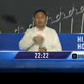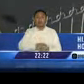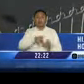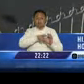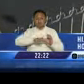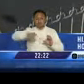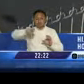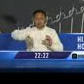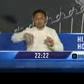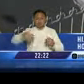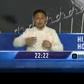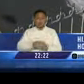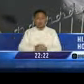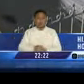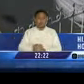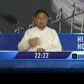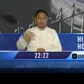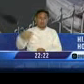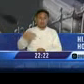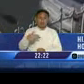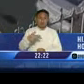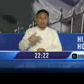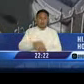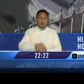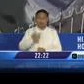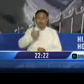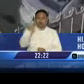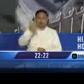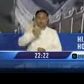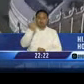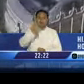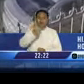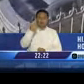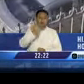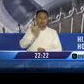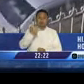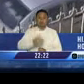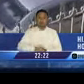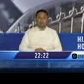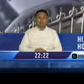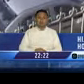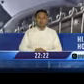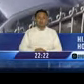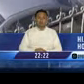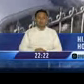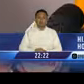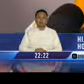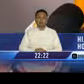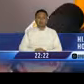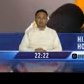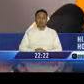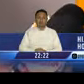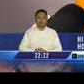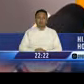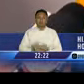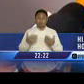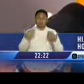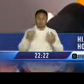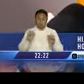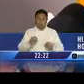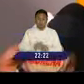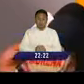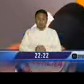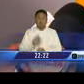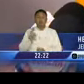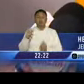del vehículo, camina hacia el carro de Andrade y ejecuta los disparos en su contra. Y luego de eso empezar con el segundo